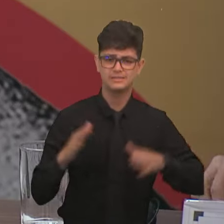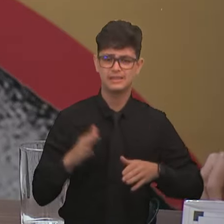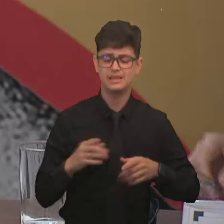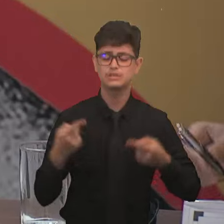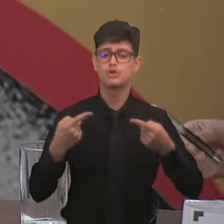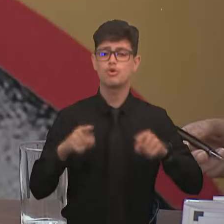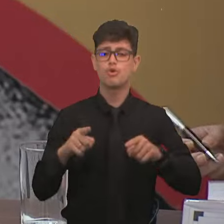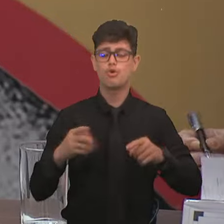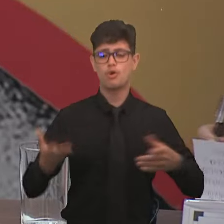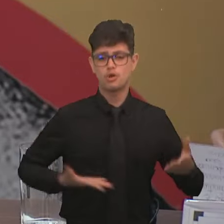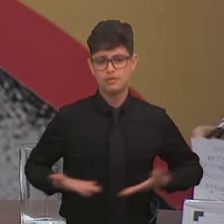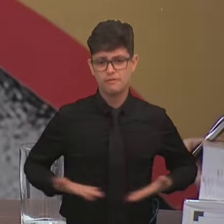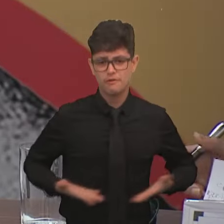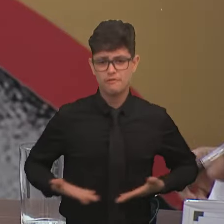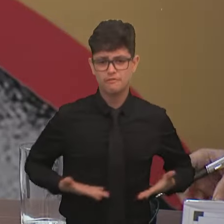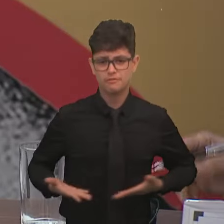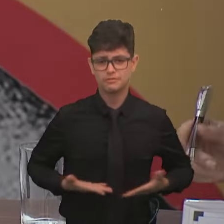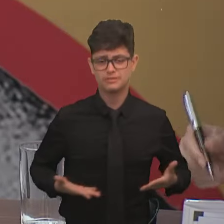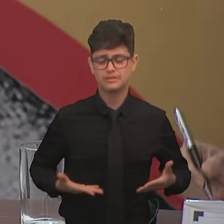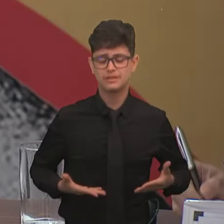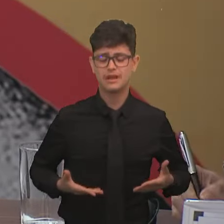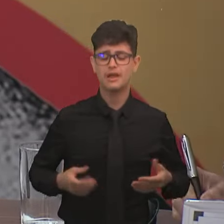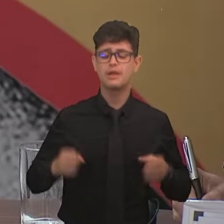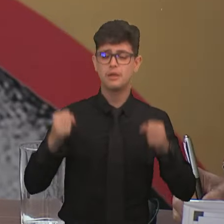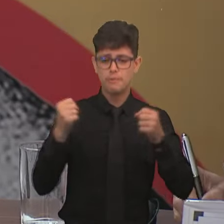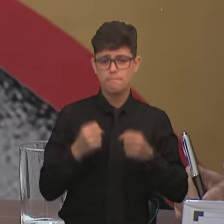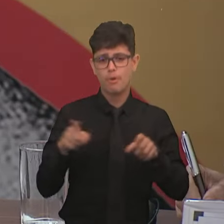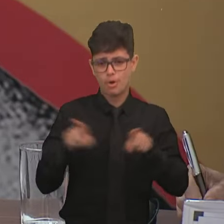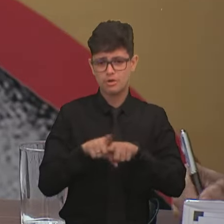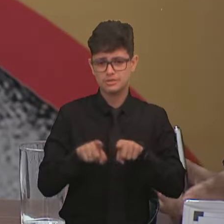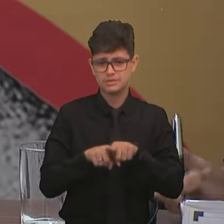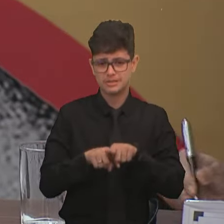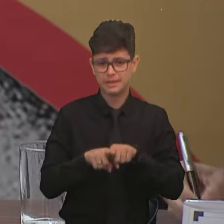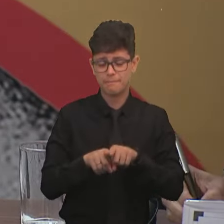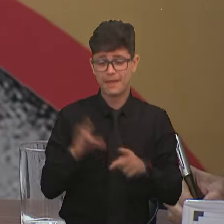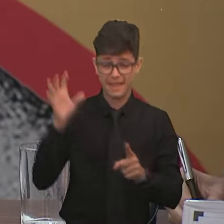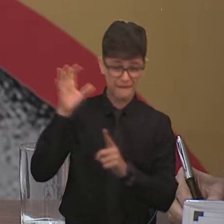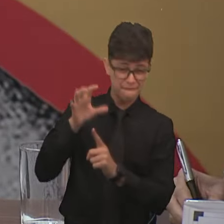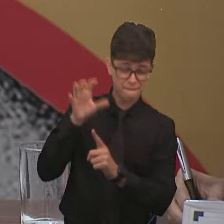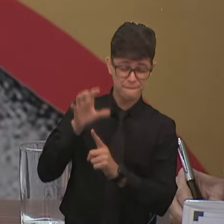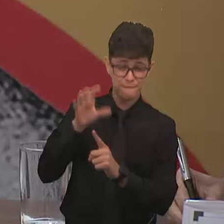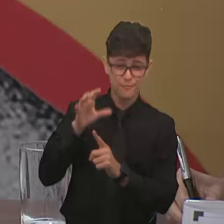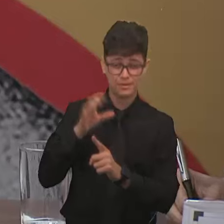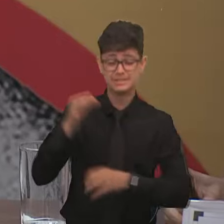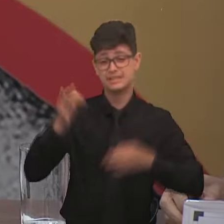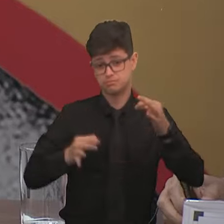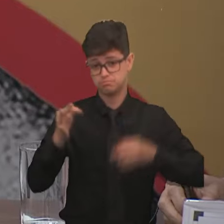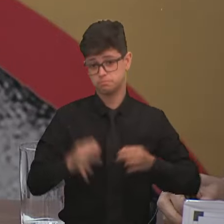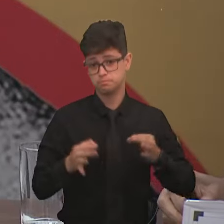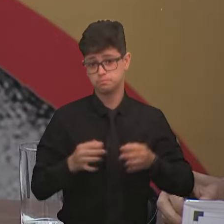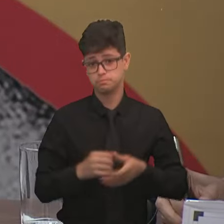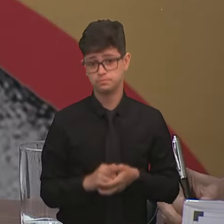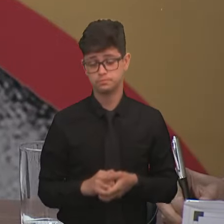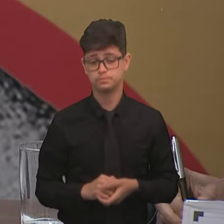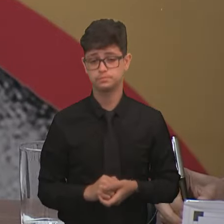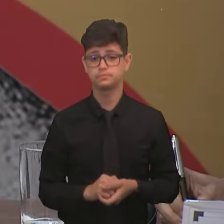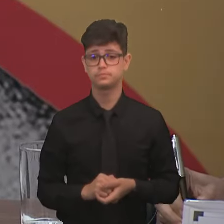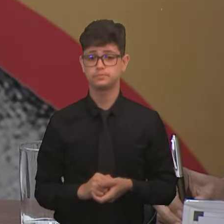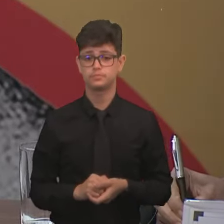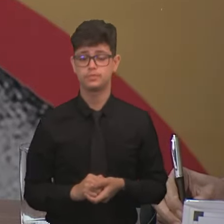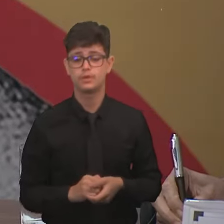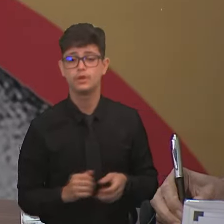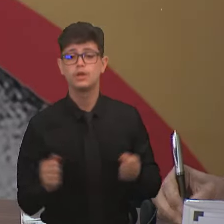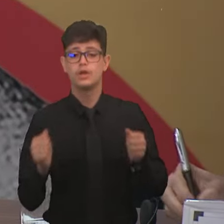o hasta decisiones judiciales. Los avances tecnológicos en el campo de la IA